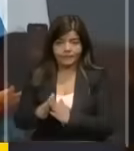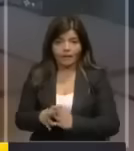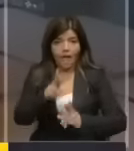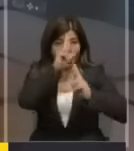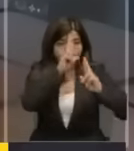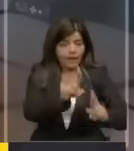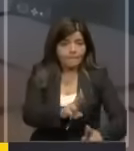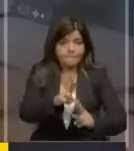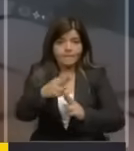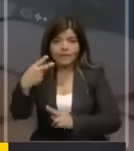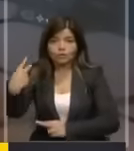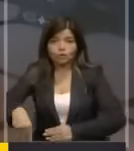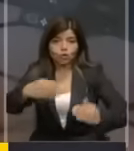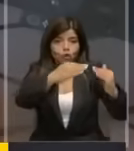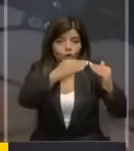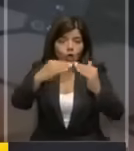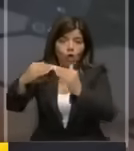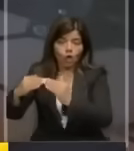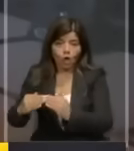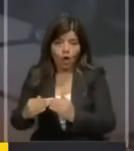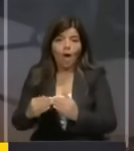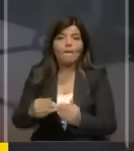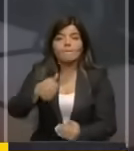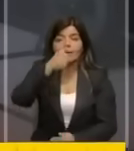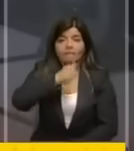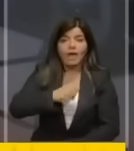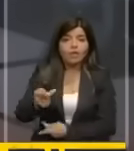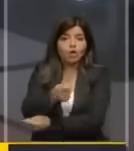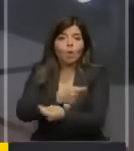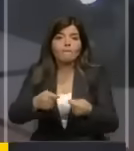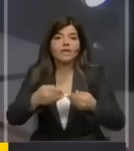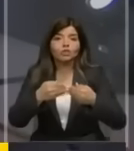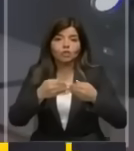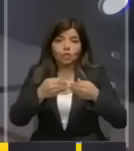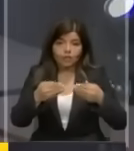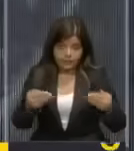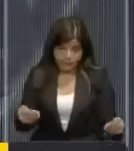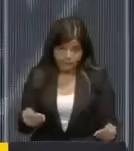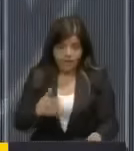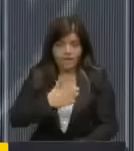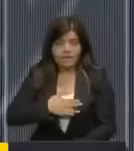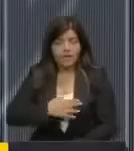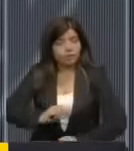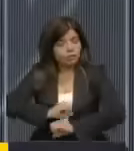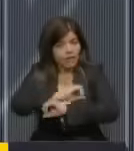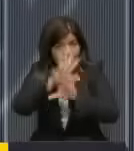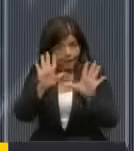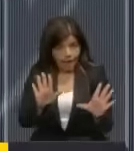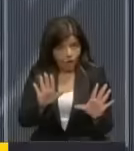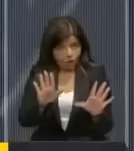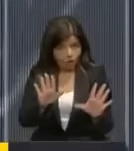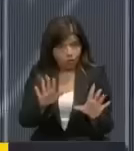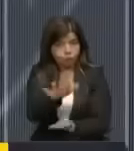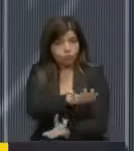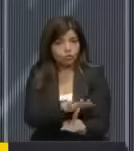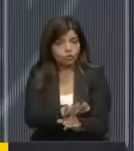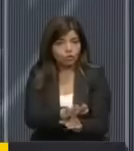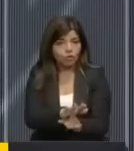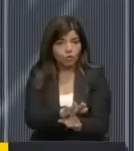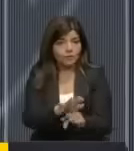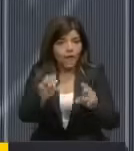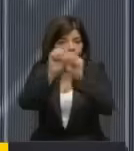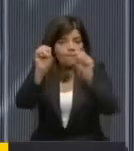Respeto a la propiedad privada y comercio libre. Quiero ser muy claro con algo. El modelo de la